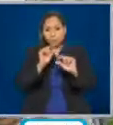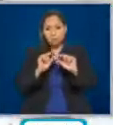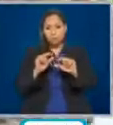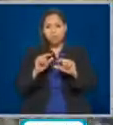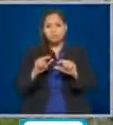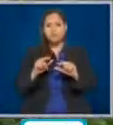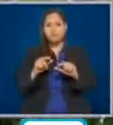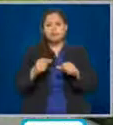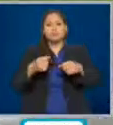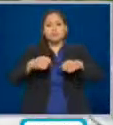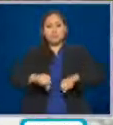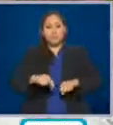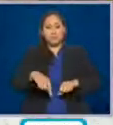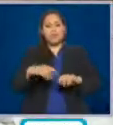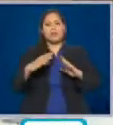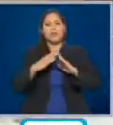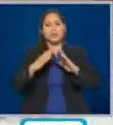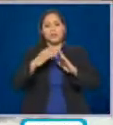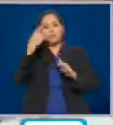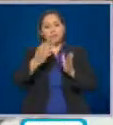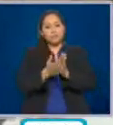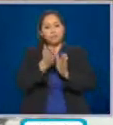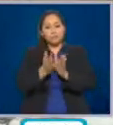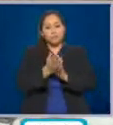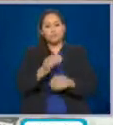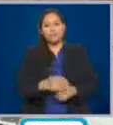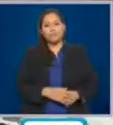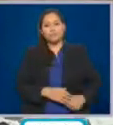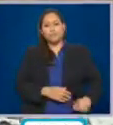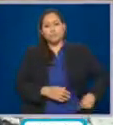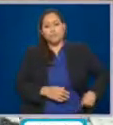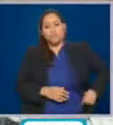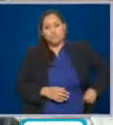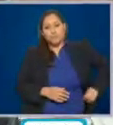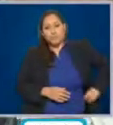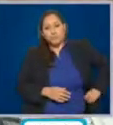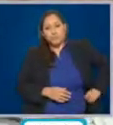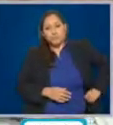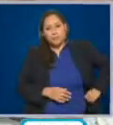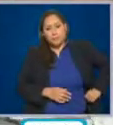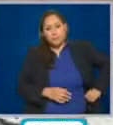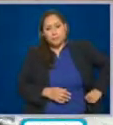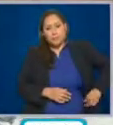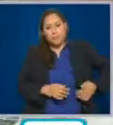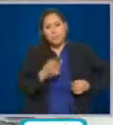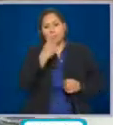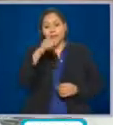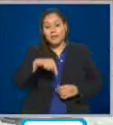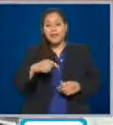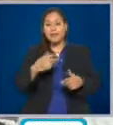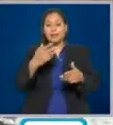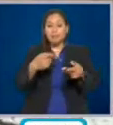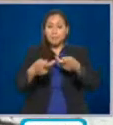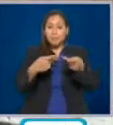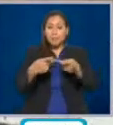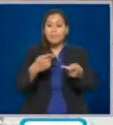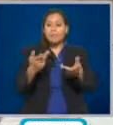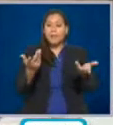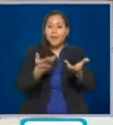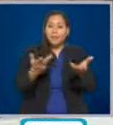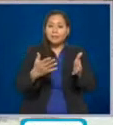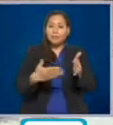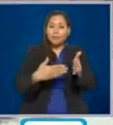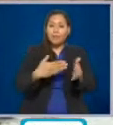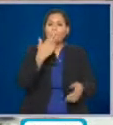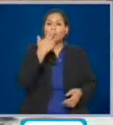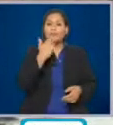los espacios para hacer las casas de habitación. Ya. Y luego nos dicen que aquí hacen unos dulces de leche